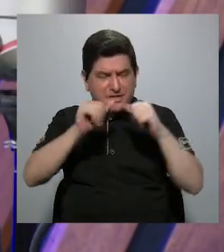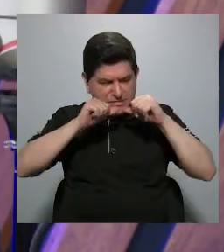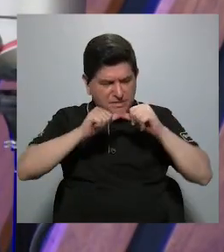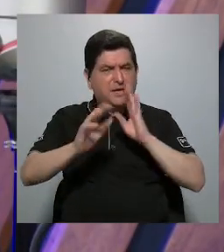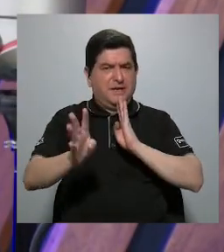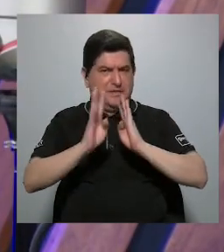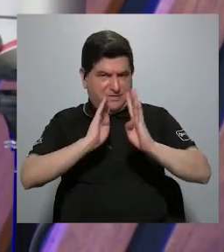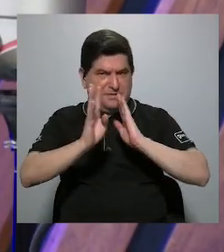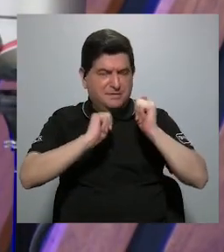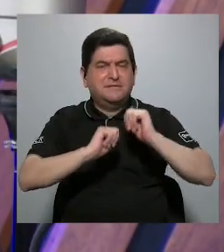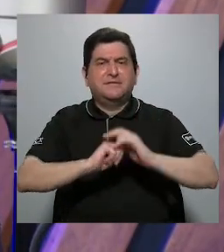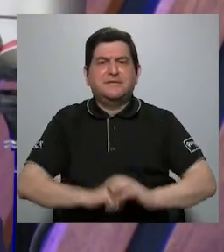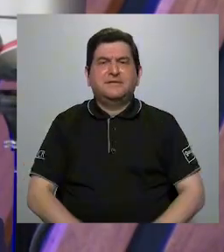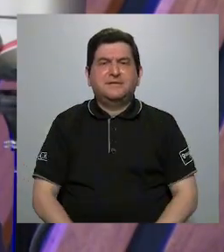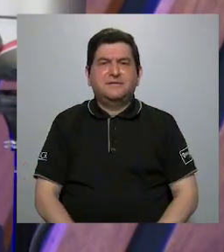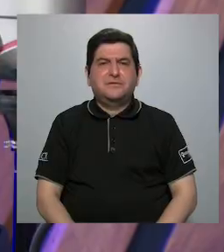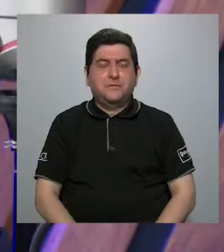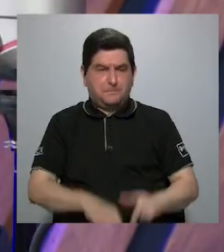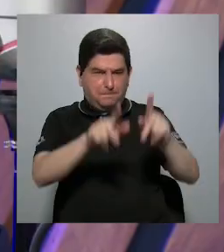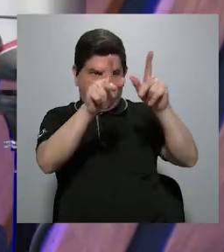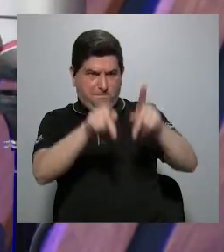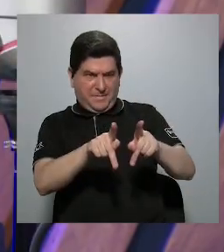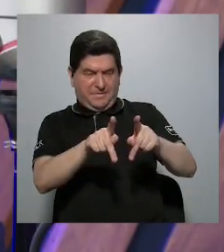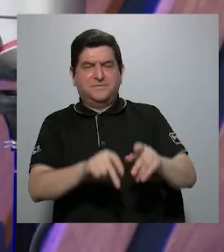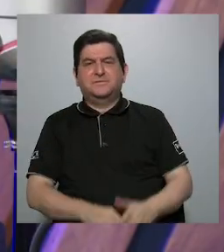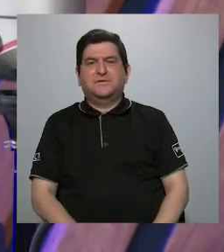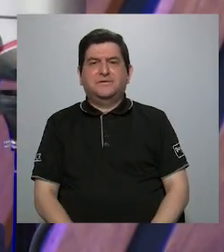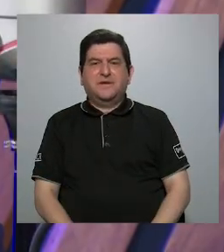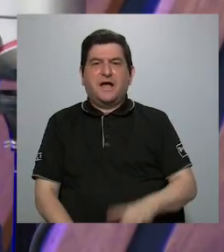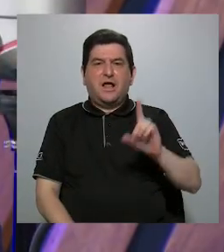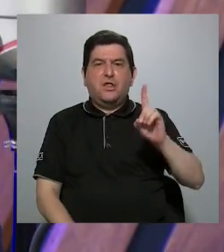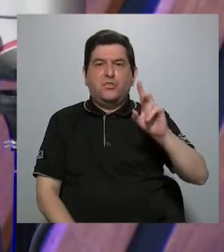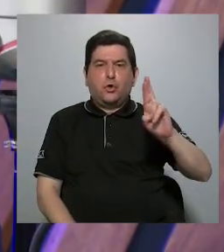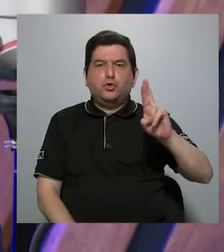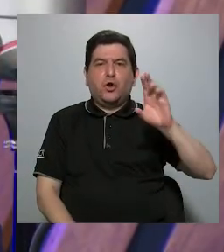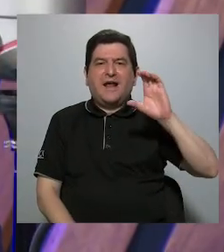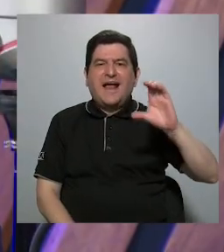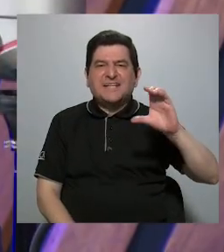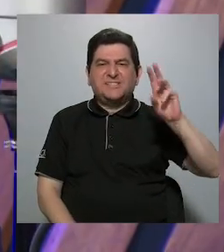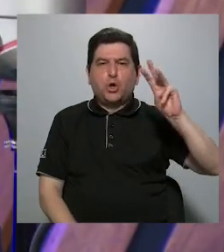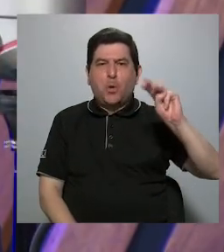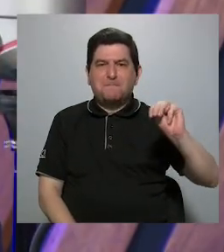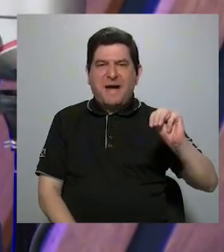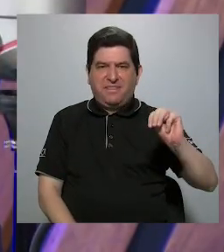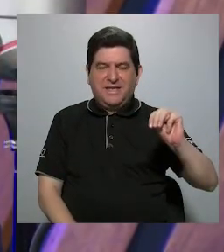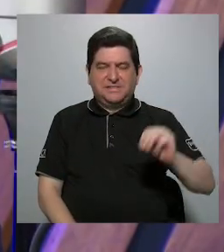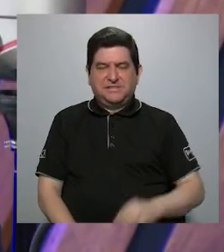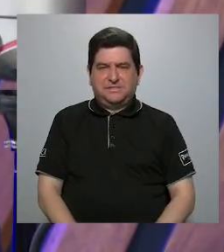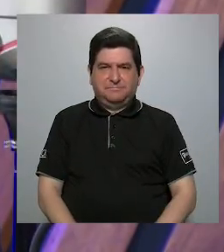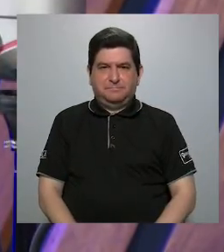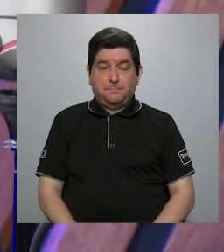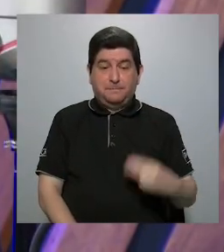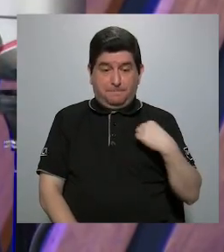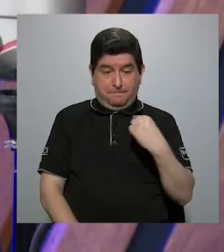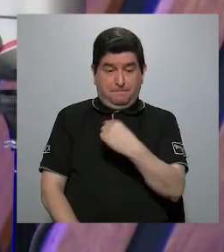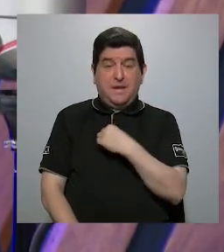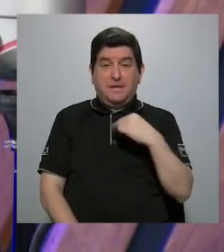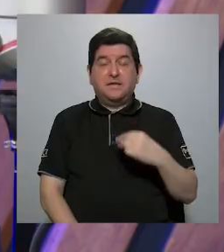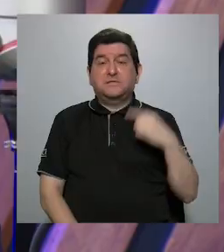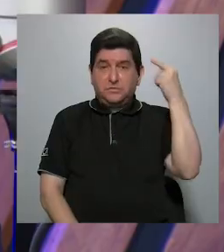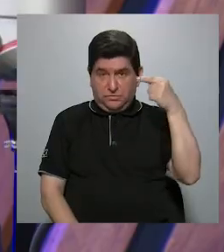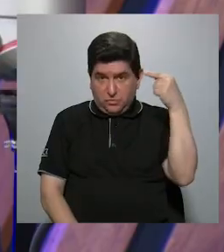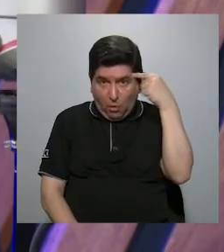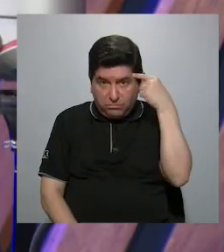continuando esta conversación, la figura del doctor Castro Madrid, que como ministro de